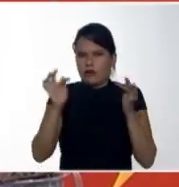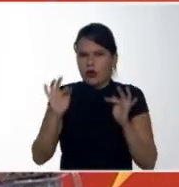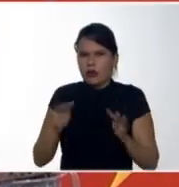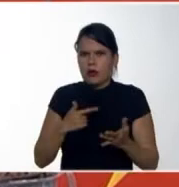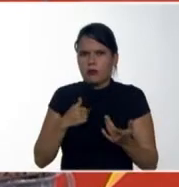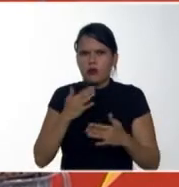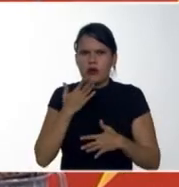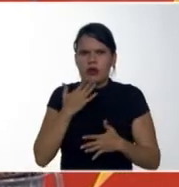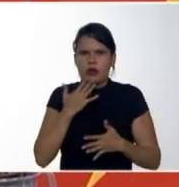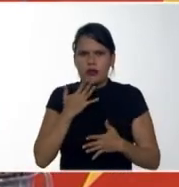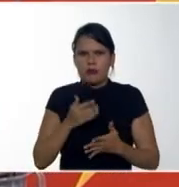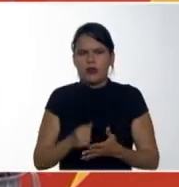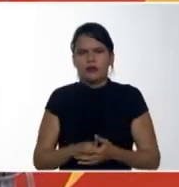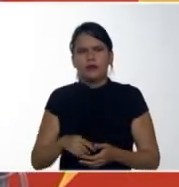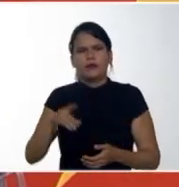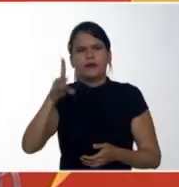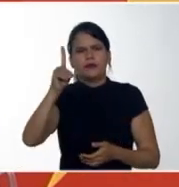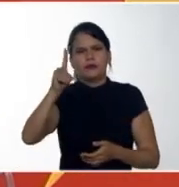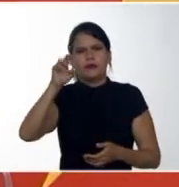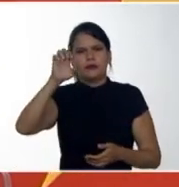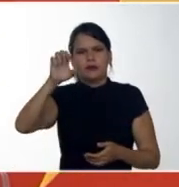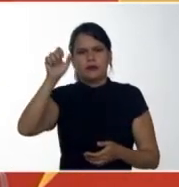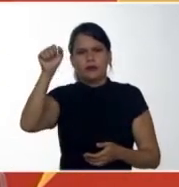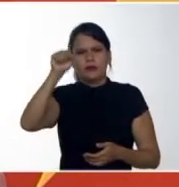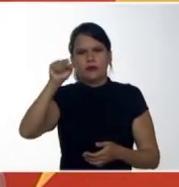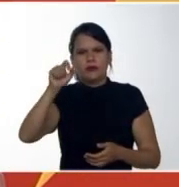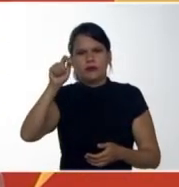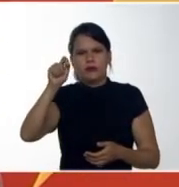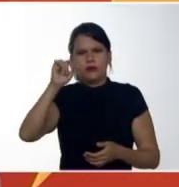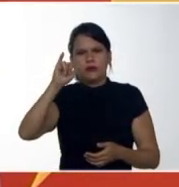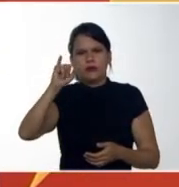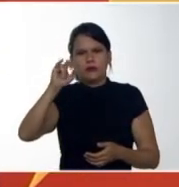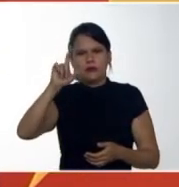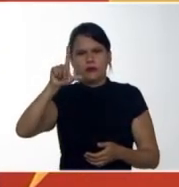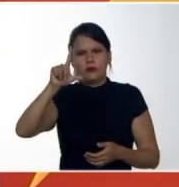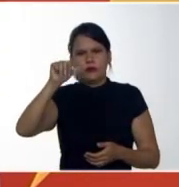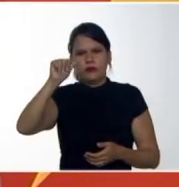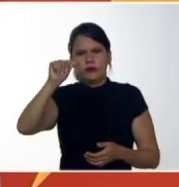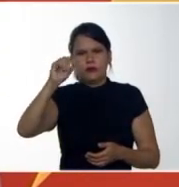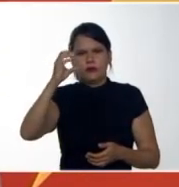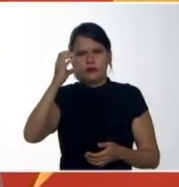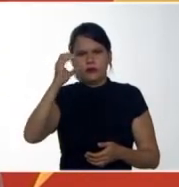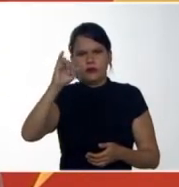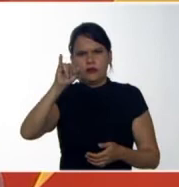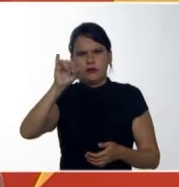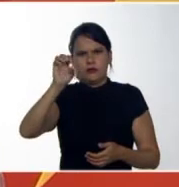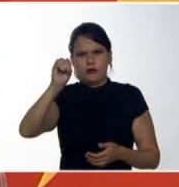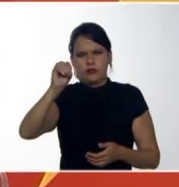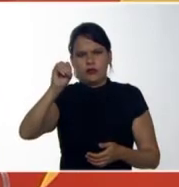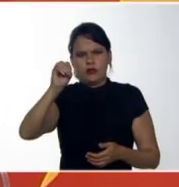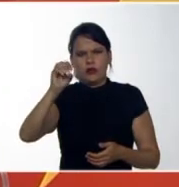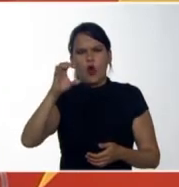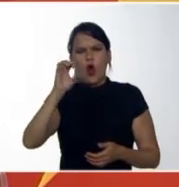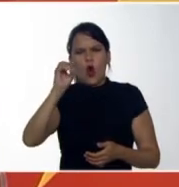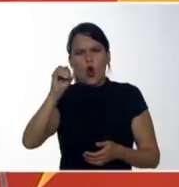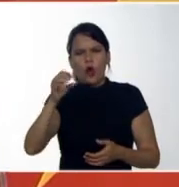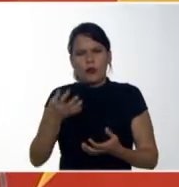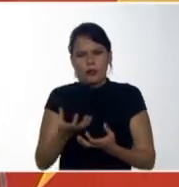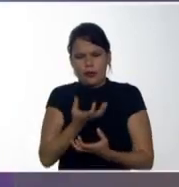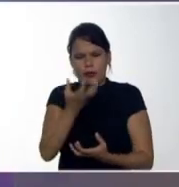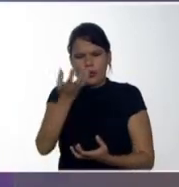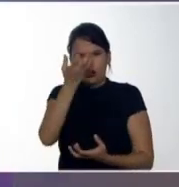ejemplo, la destilación y la evaporación. Cuando hablamos de evaporación, un líquido